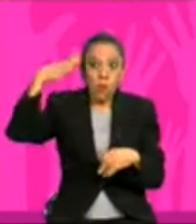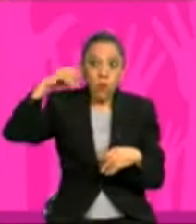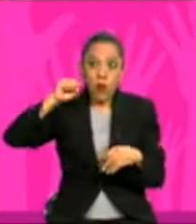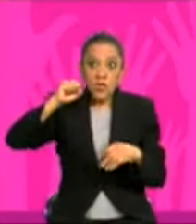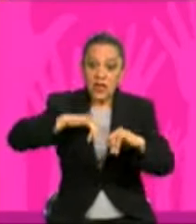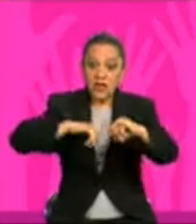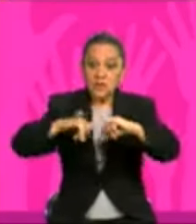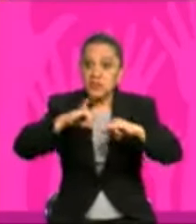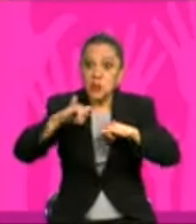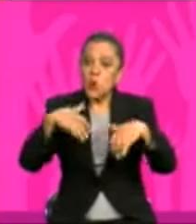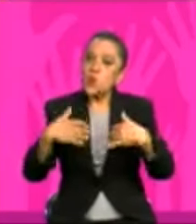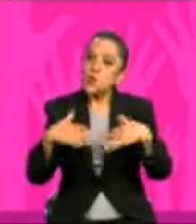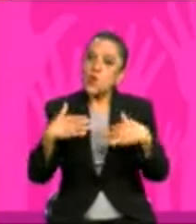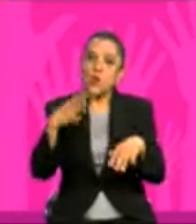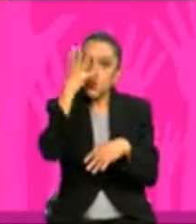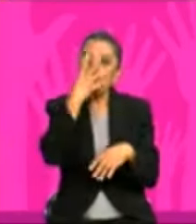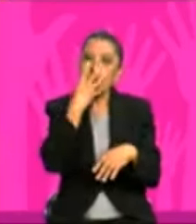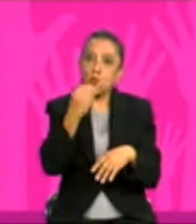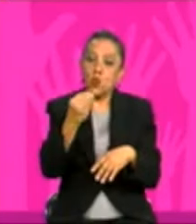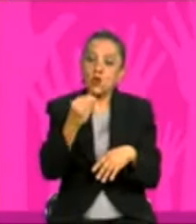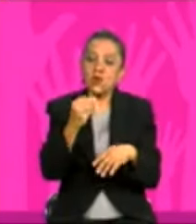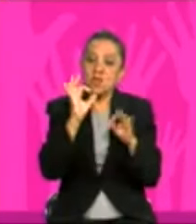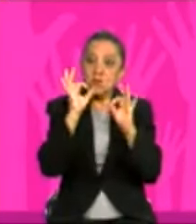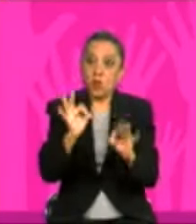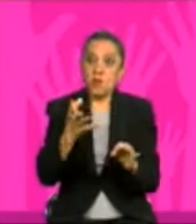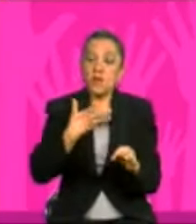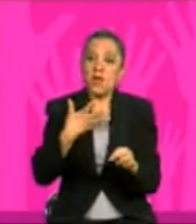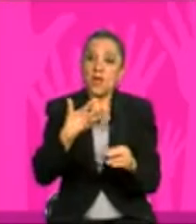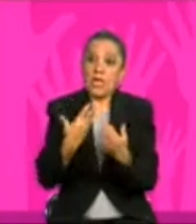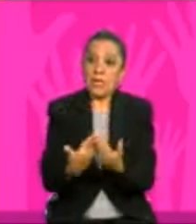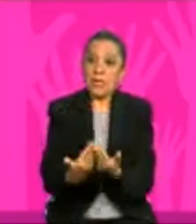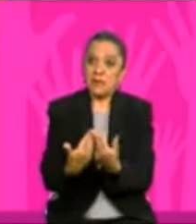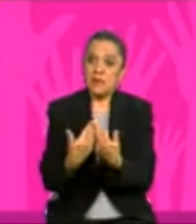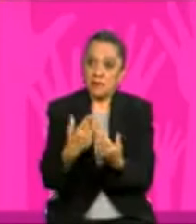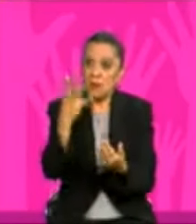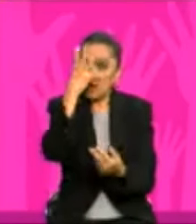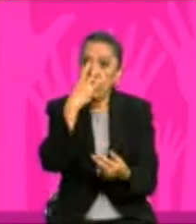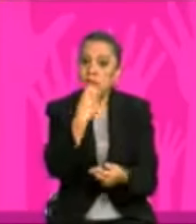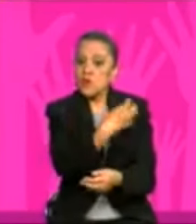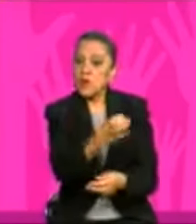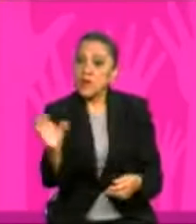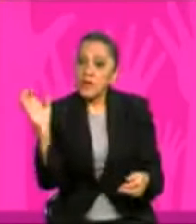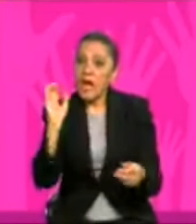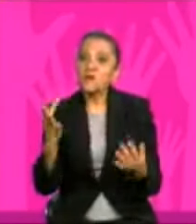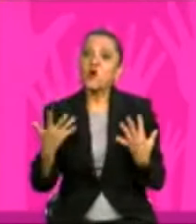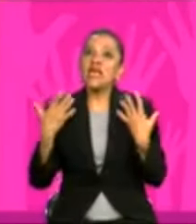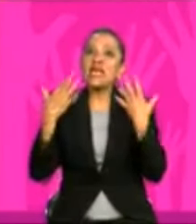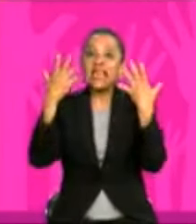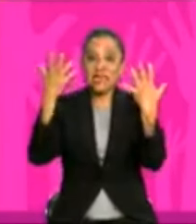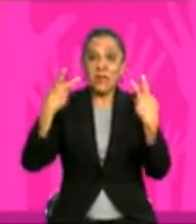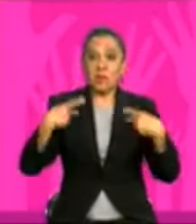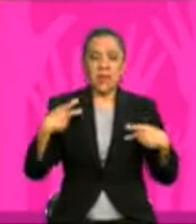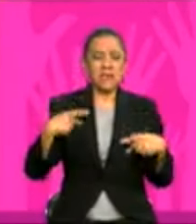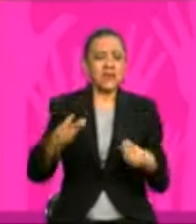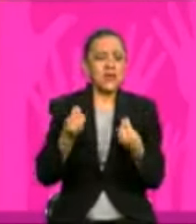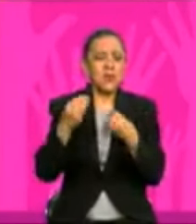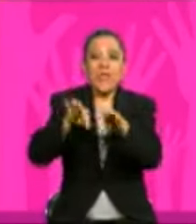geográfica envidiable. Tenemos recursos naturales, un hermoso campo, mejor clima y la gente más